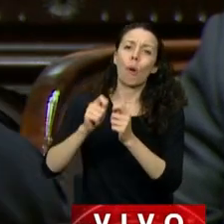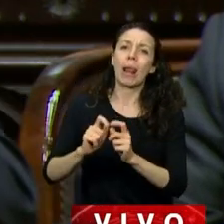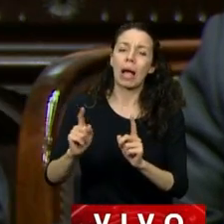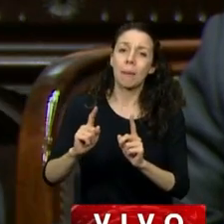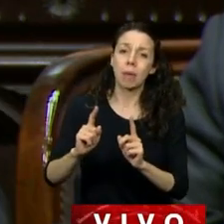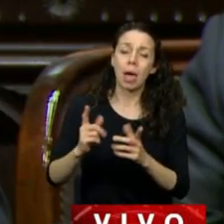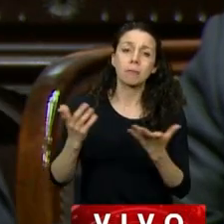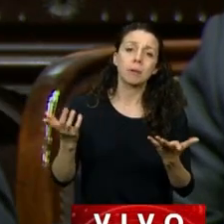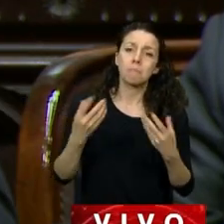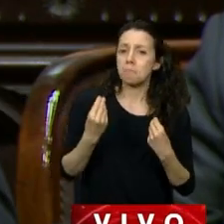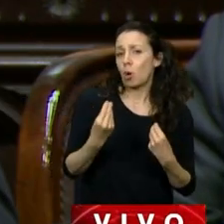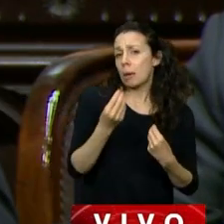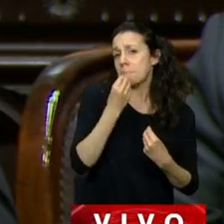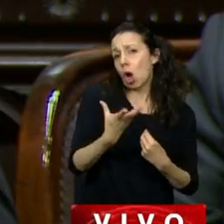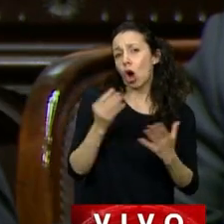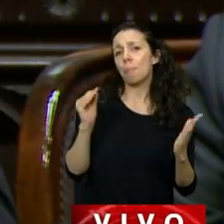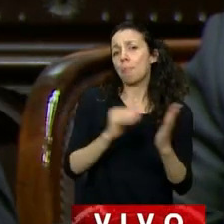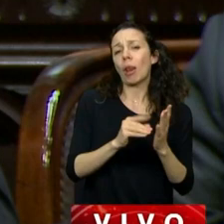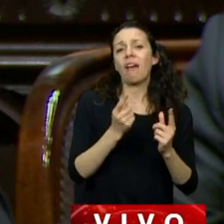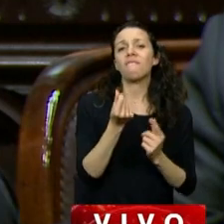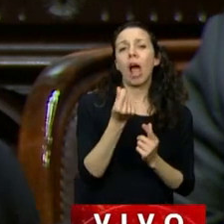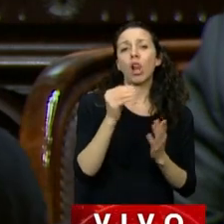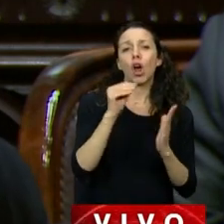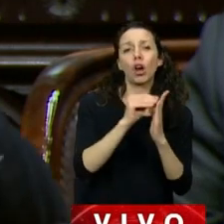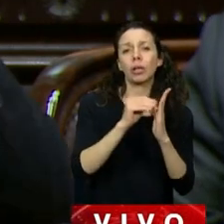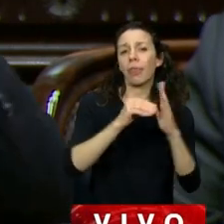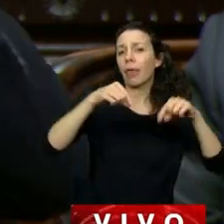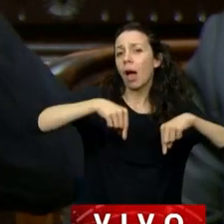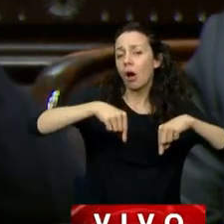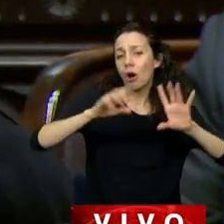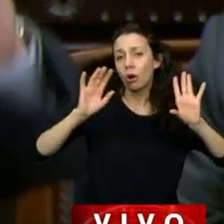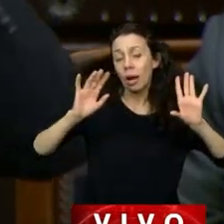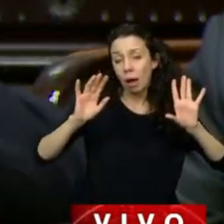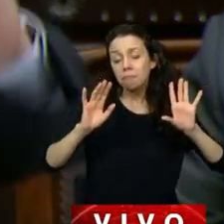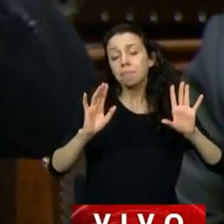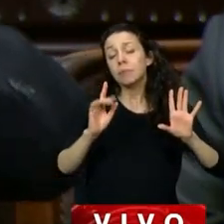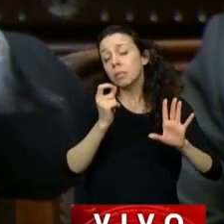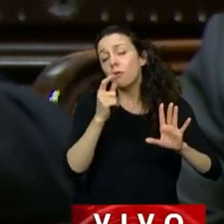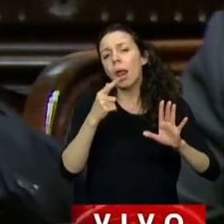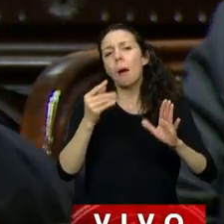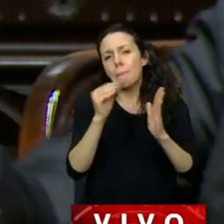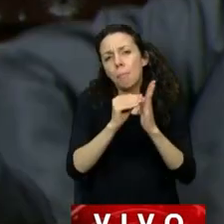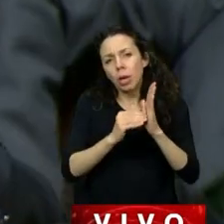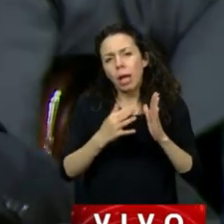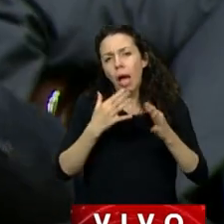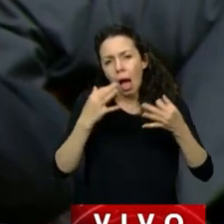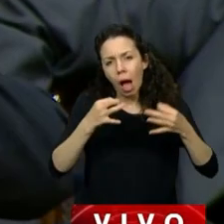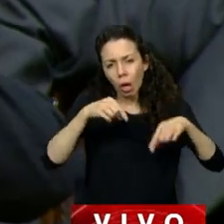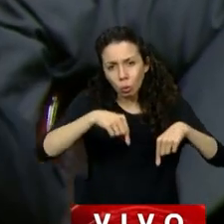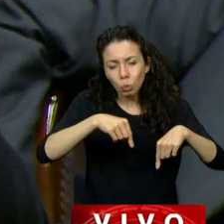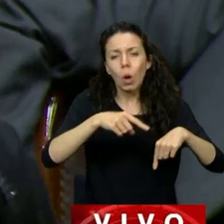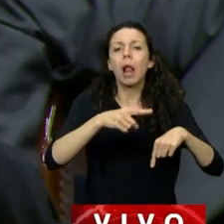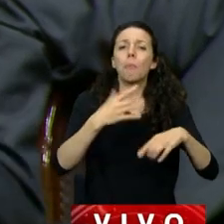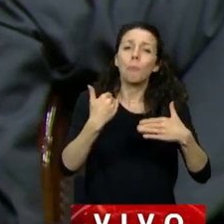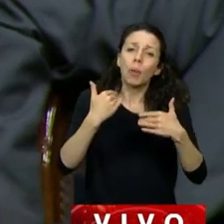puesto definitivamente los valores actuales? Con los cuales hasta inclusive hubiéramos acompañado, a pesar de que no estamos de acuerdo con los DECs, porque me parece